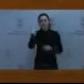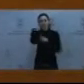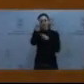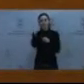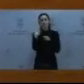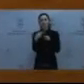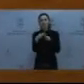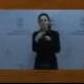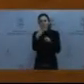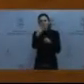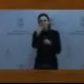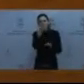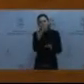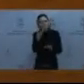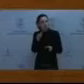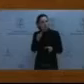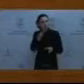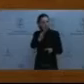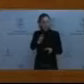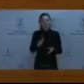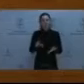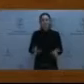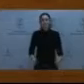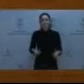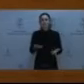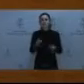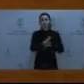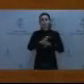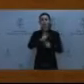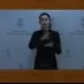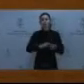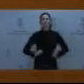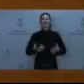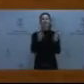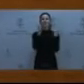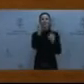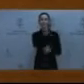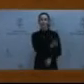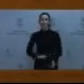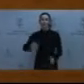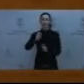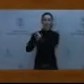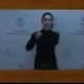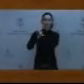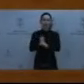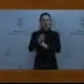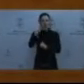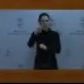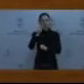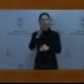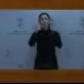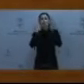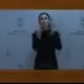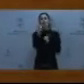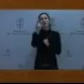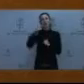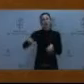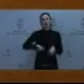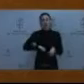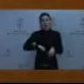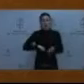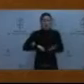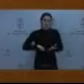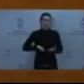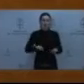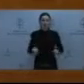política, y es que esta consejería ha sobrevivido durante 15 años, la Consejería de Educación, yo sé que usted no lleva ni un año, pero la Consejería de Educación, que usted hereda,